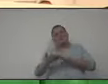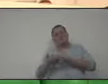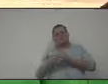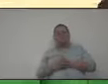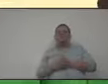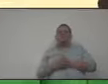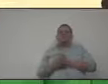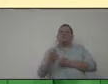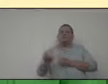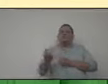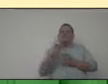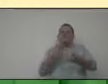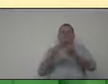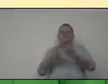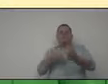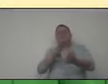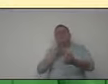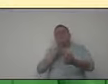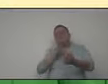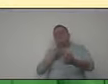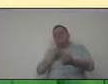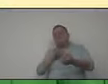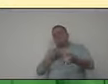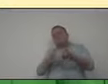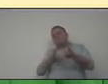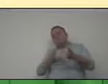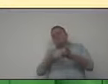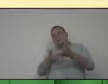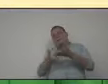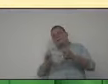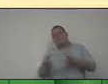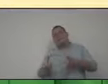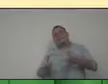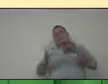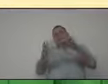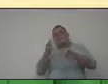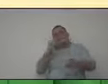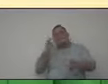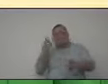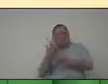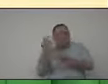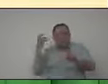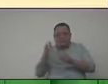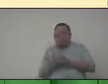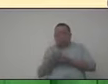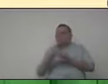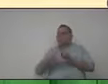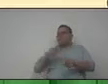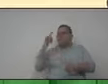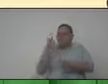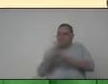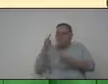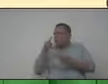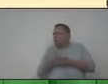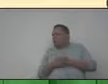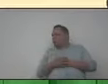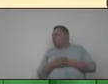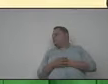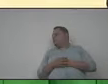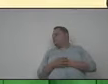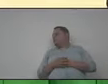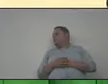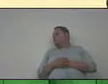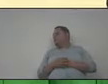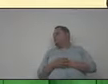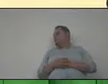que sea recíproca, para que sea contundente, para que sea idóneo el ejercicio. Entonces,